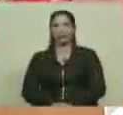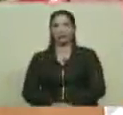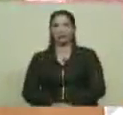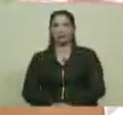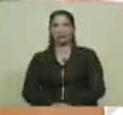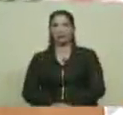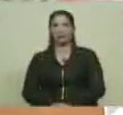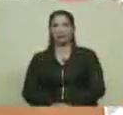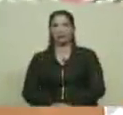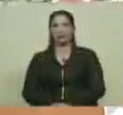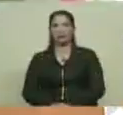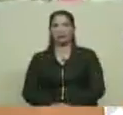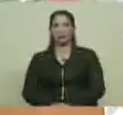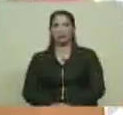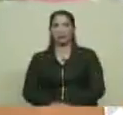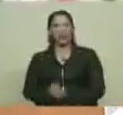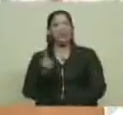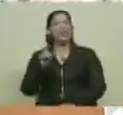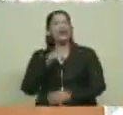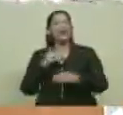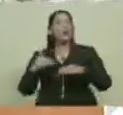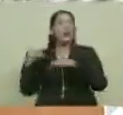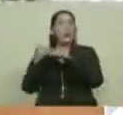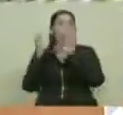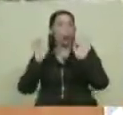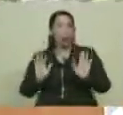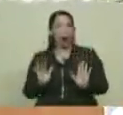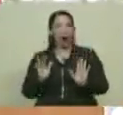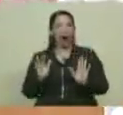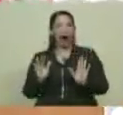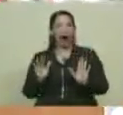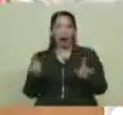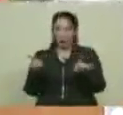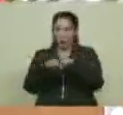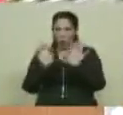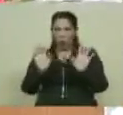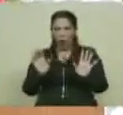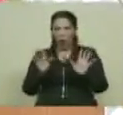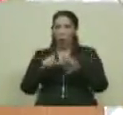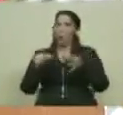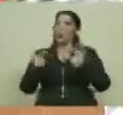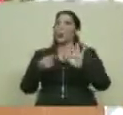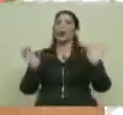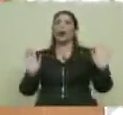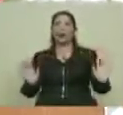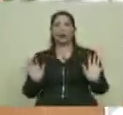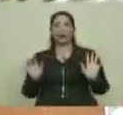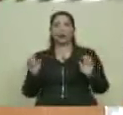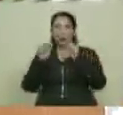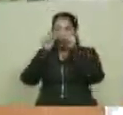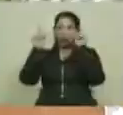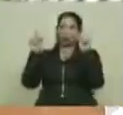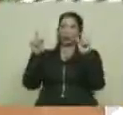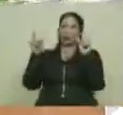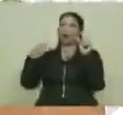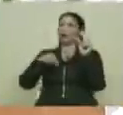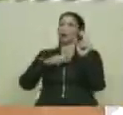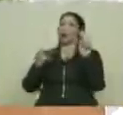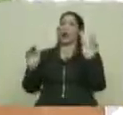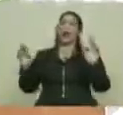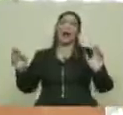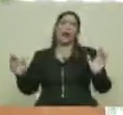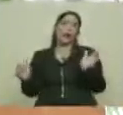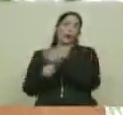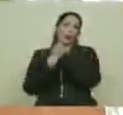cuento del descubrimiento, ¿eh? El cuento del descubrimiento. No, nosotros estábamos aquí, no nos descubrieron. Nos encontraron y se salvaron por